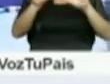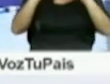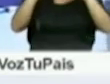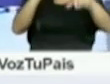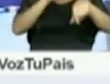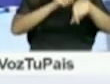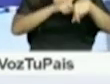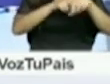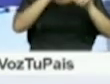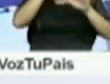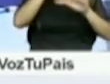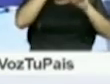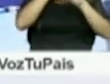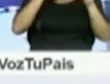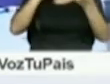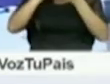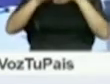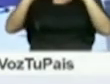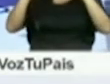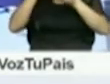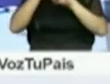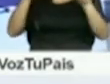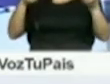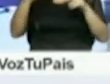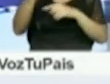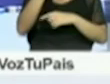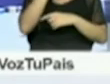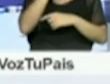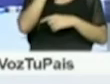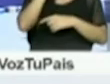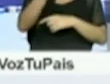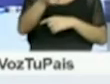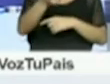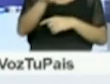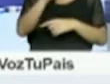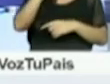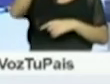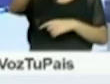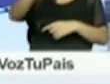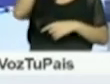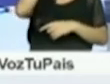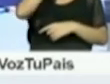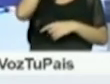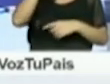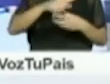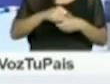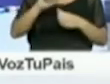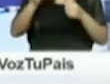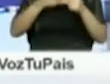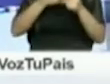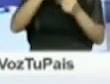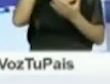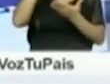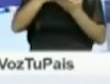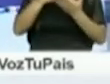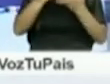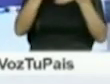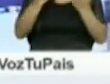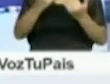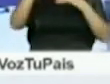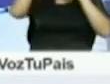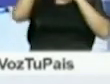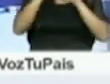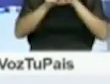hasta las 21:30. Así que ustedes tienen una cita con nosotros mañana y pasado mañana. Es tiempo de un primer paréntesis en este su